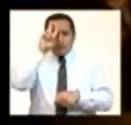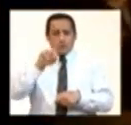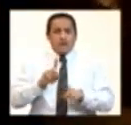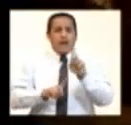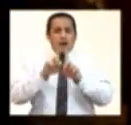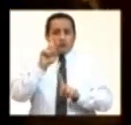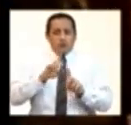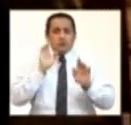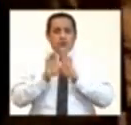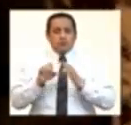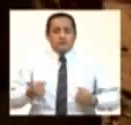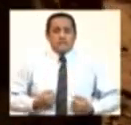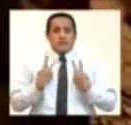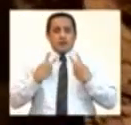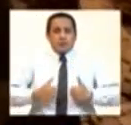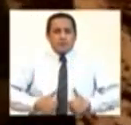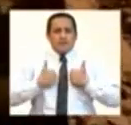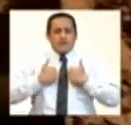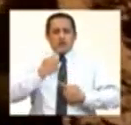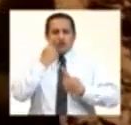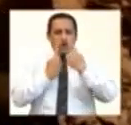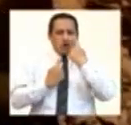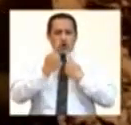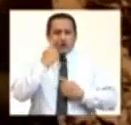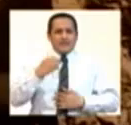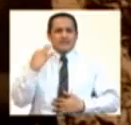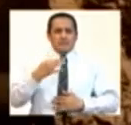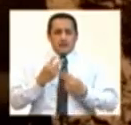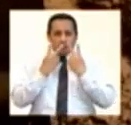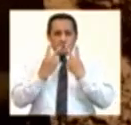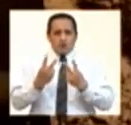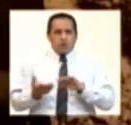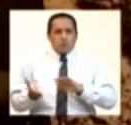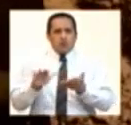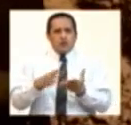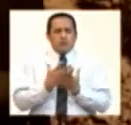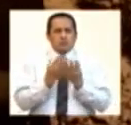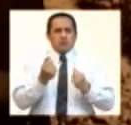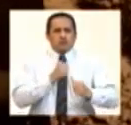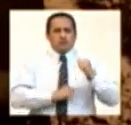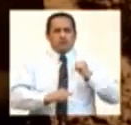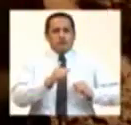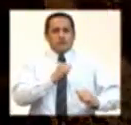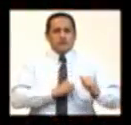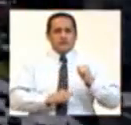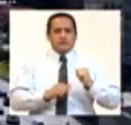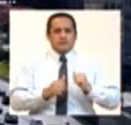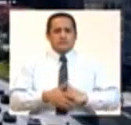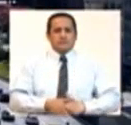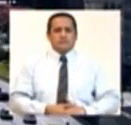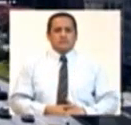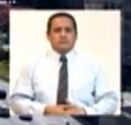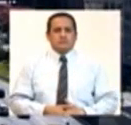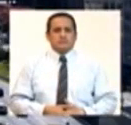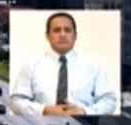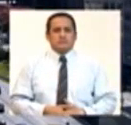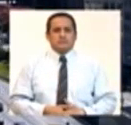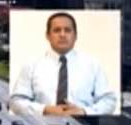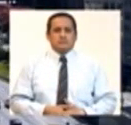sin contar a los que sobrevivieron para llorar por siempre, a los que vieron morir con terror.